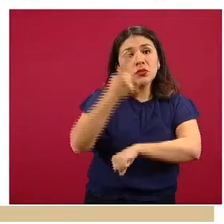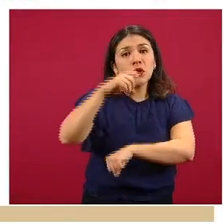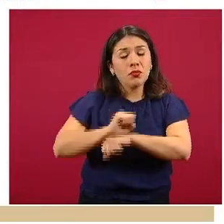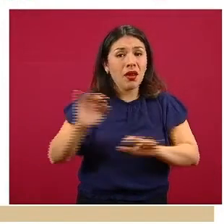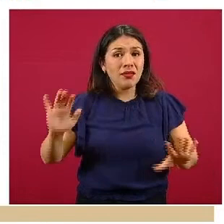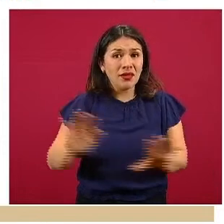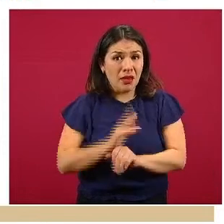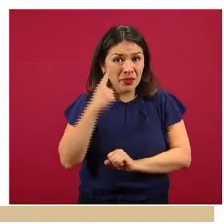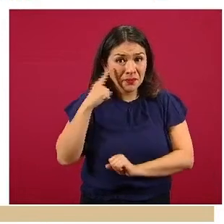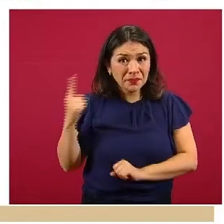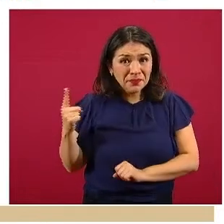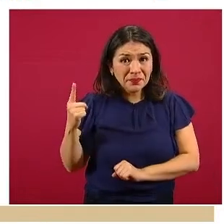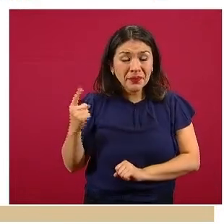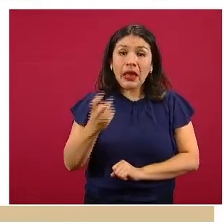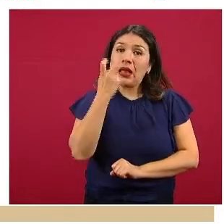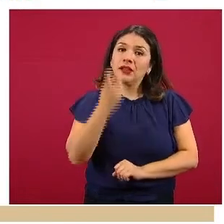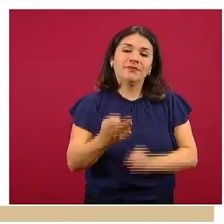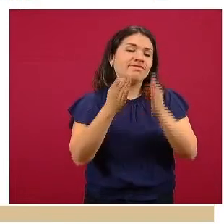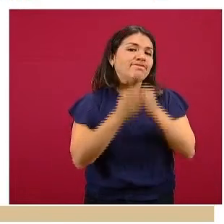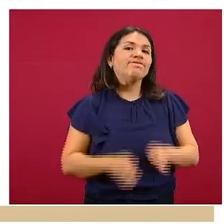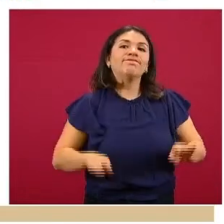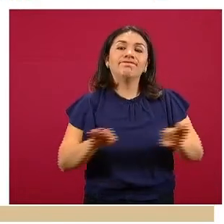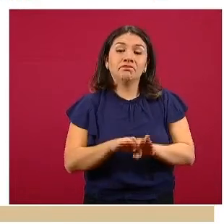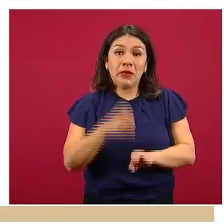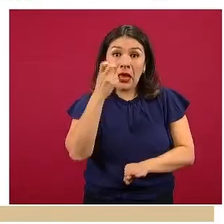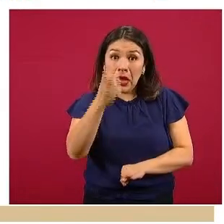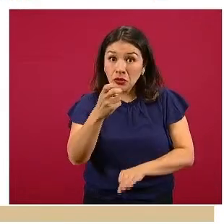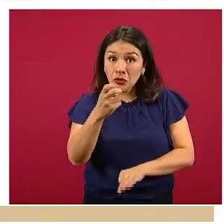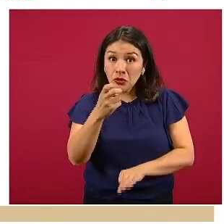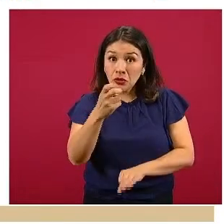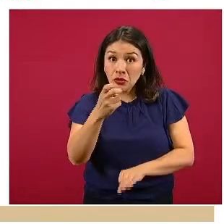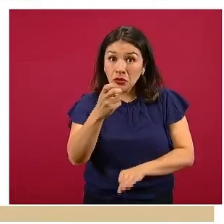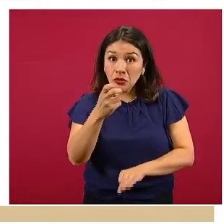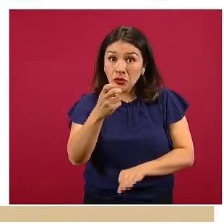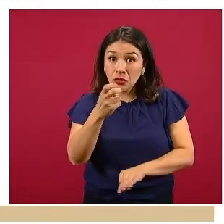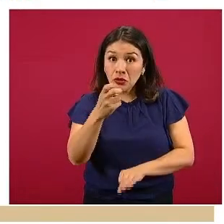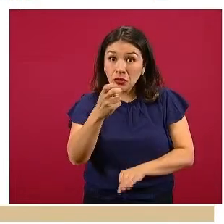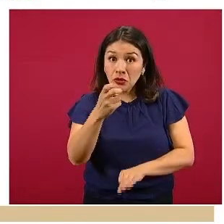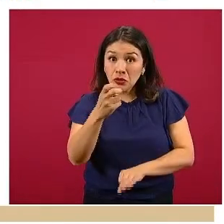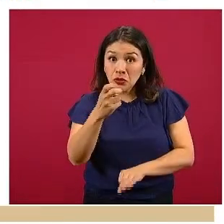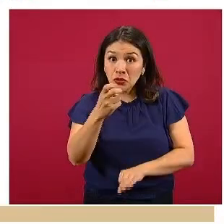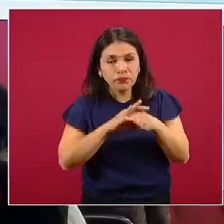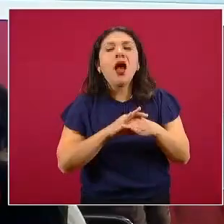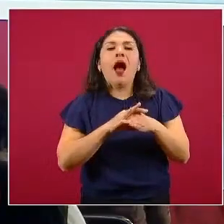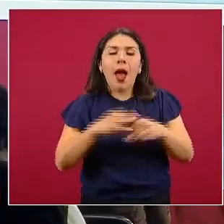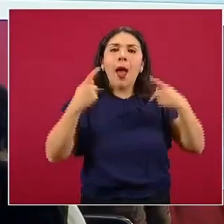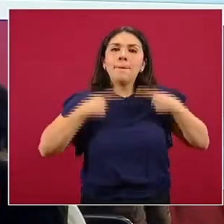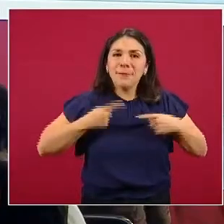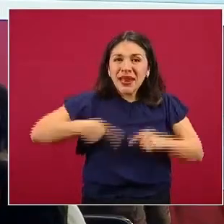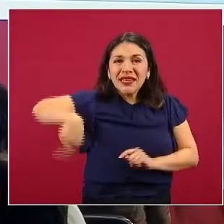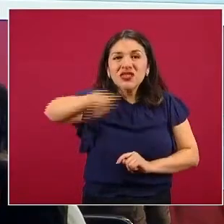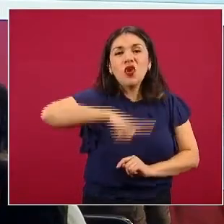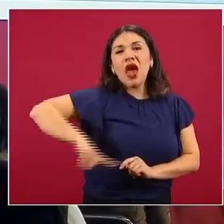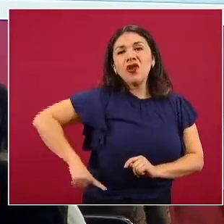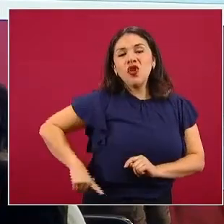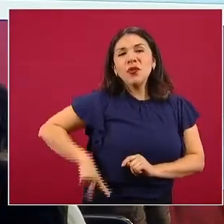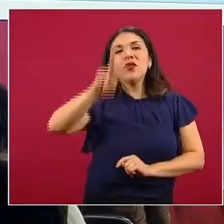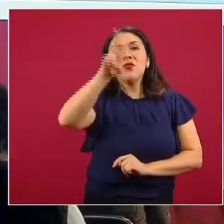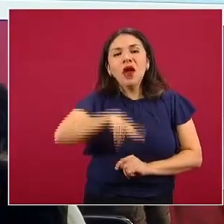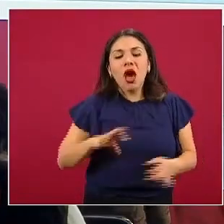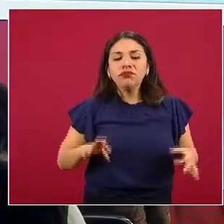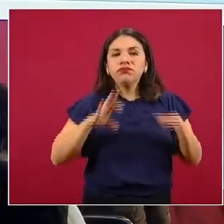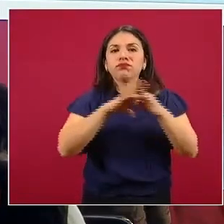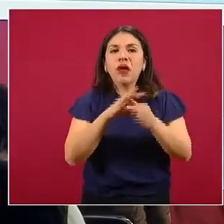Entonces, muy importante, porque de esa manera todos juntos, sociedad, gobierno, contribuimos a